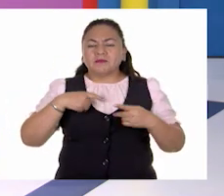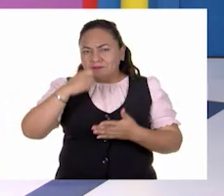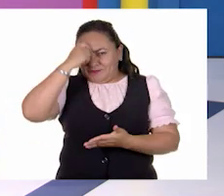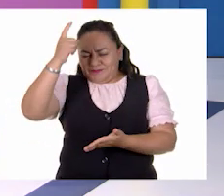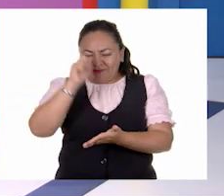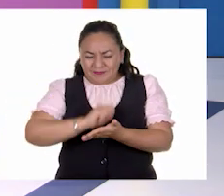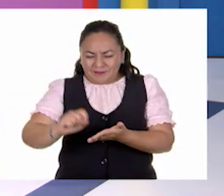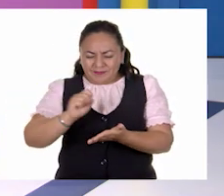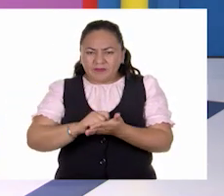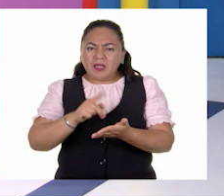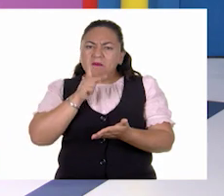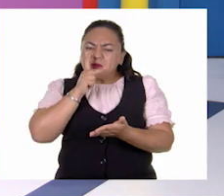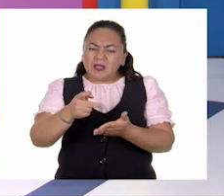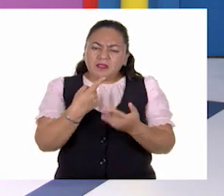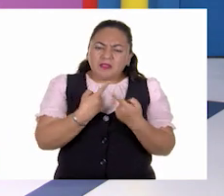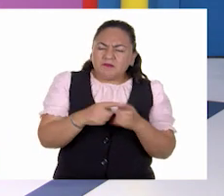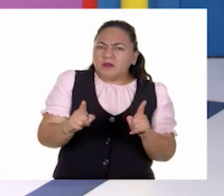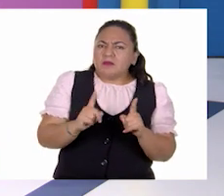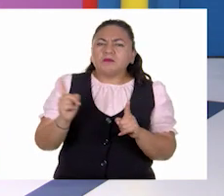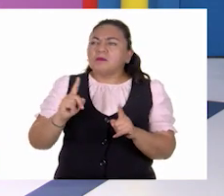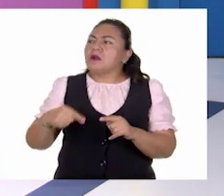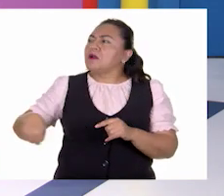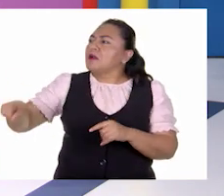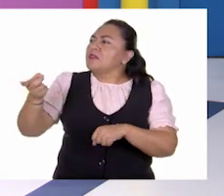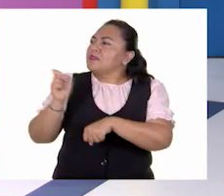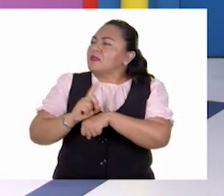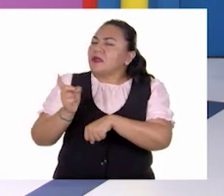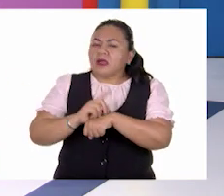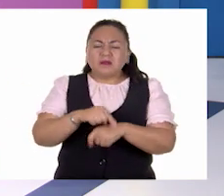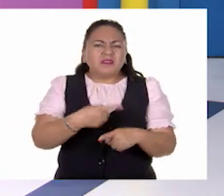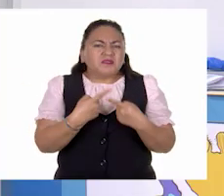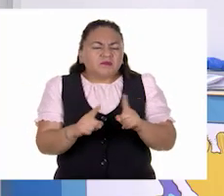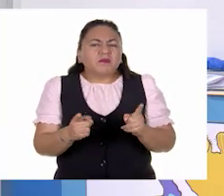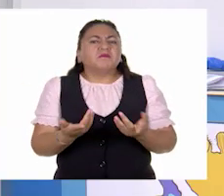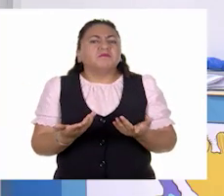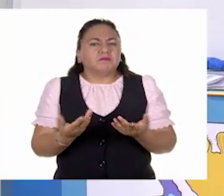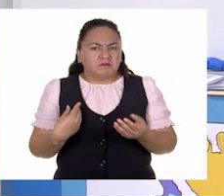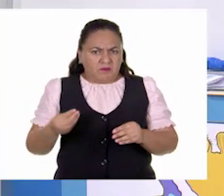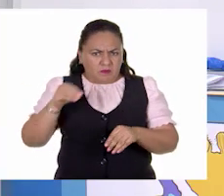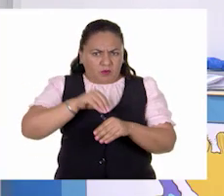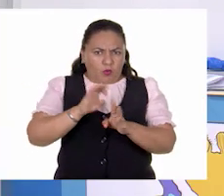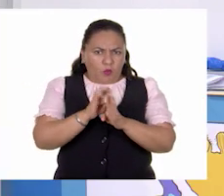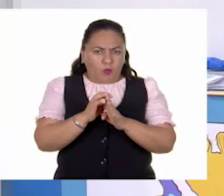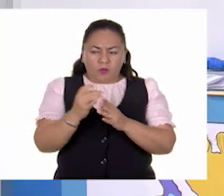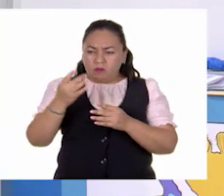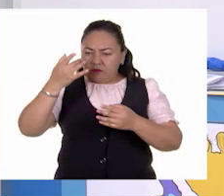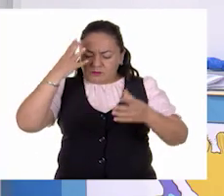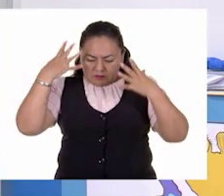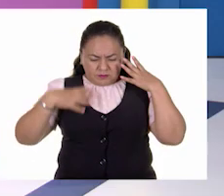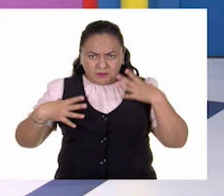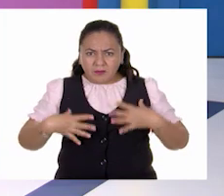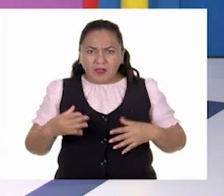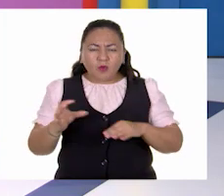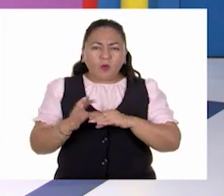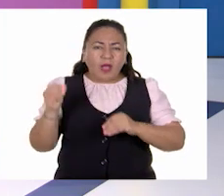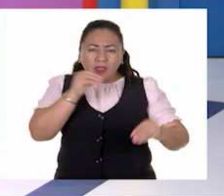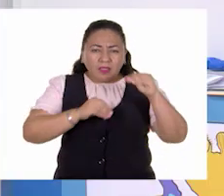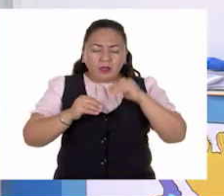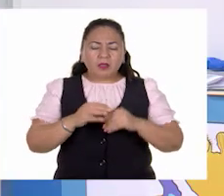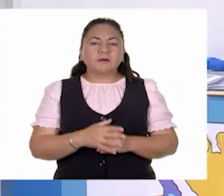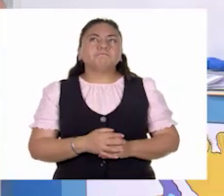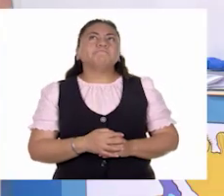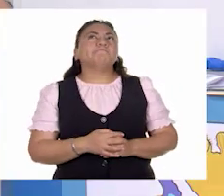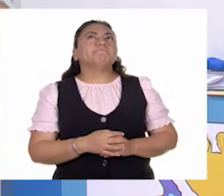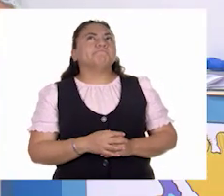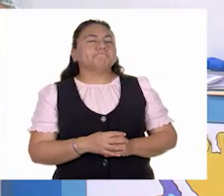palabras no digan algo distinto a lo que nos dicen todos los días? ¿Les ponen un disfraz o algo así? Mira, tu pregunta